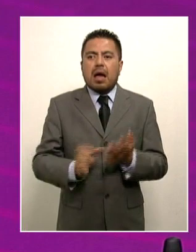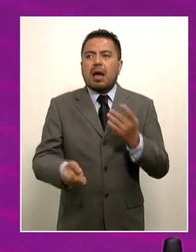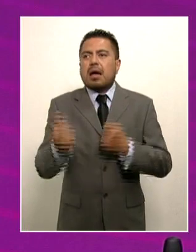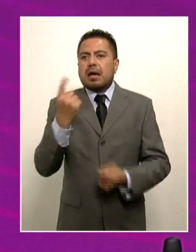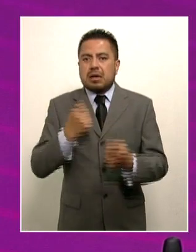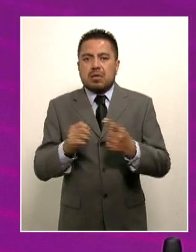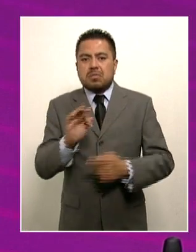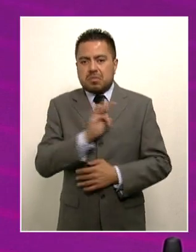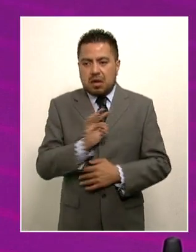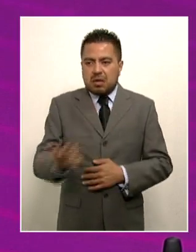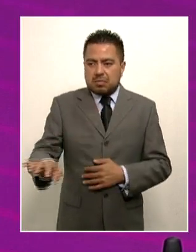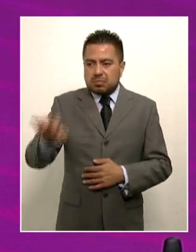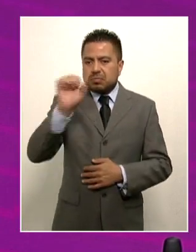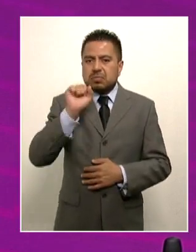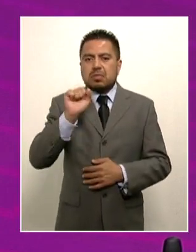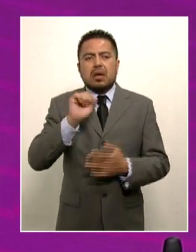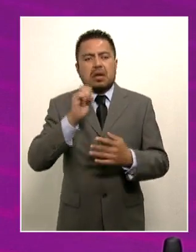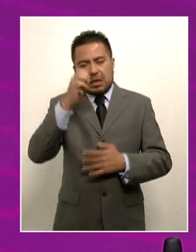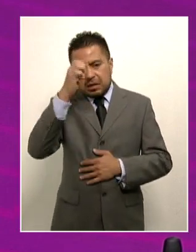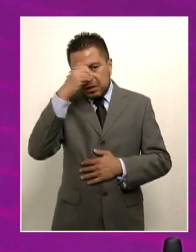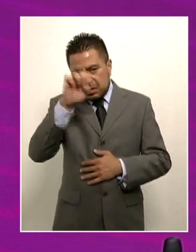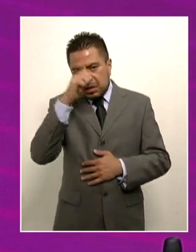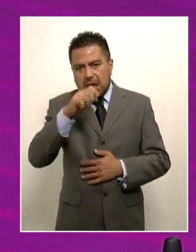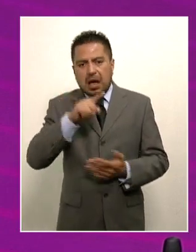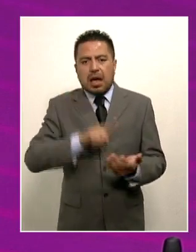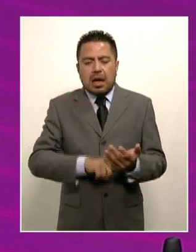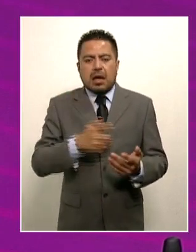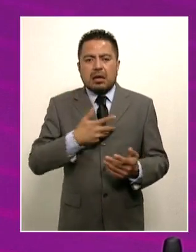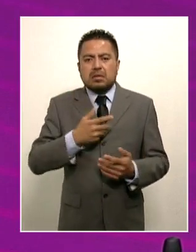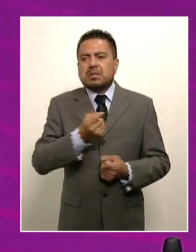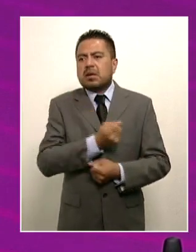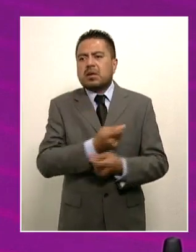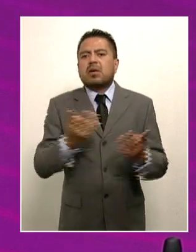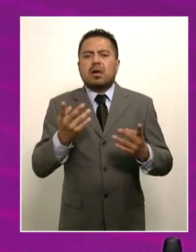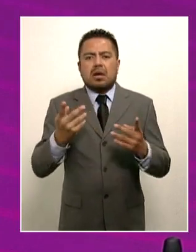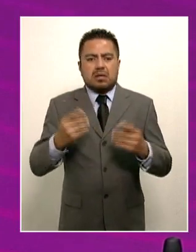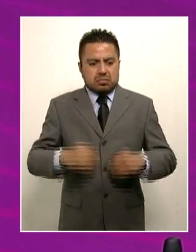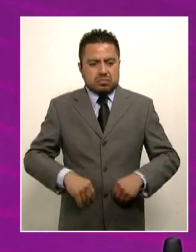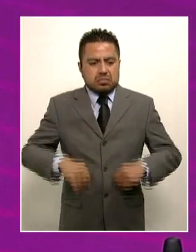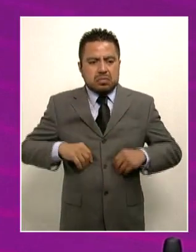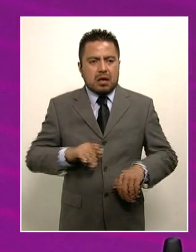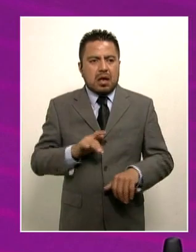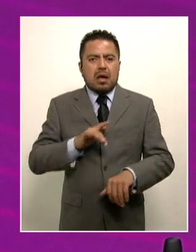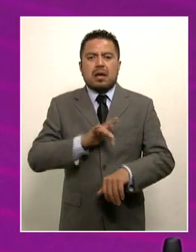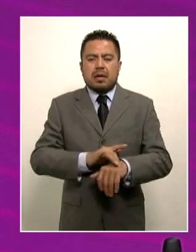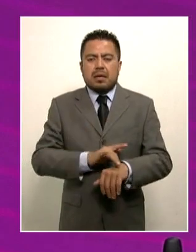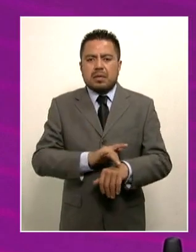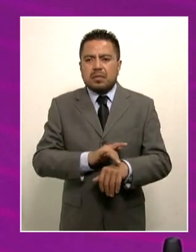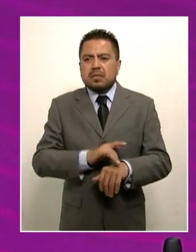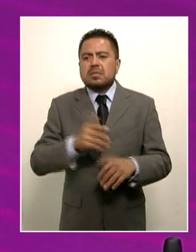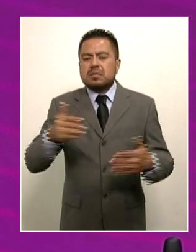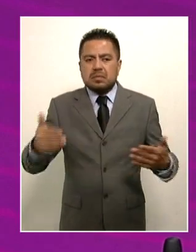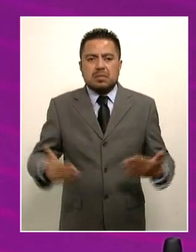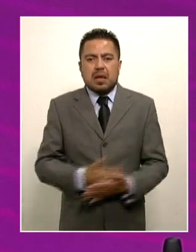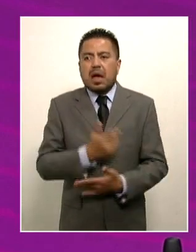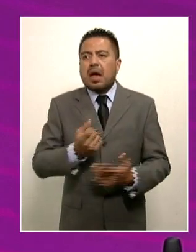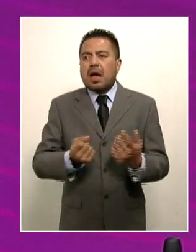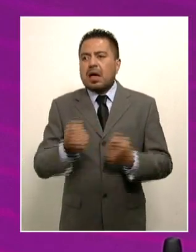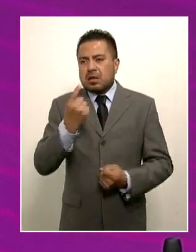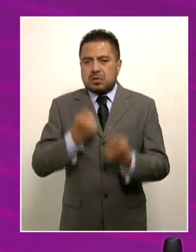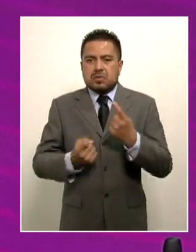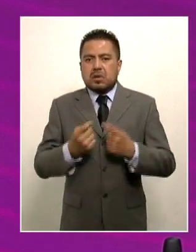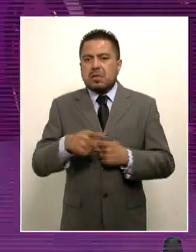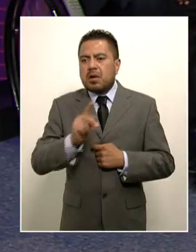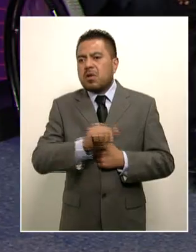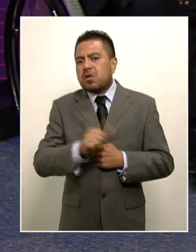discapacidad, ¿no? Es una experiencia que pues a algunos nos tocó vivir desde que prácticamente nacimos, ¿no? Pero